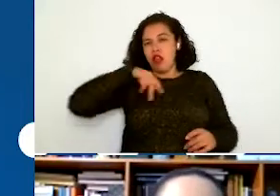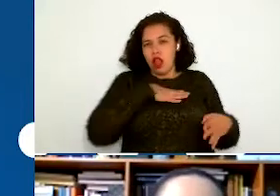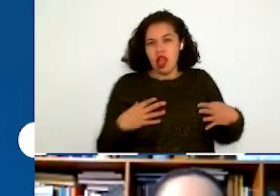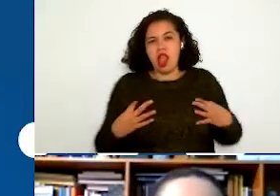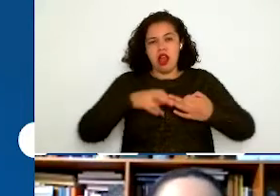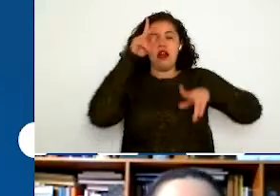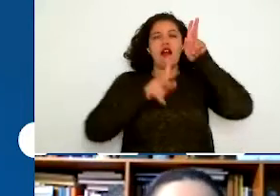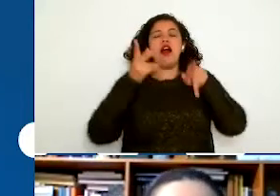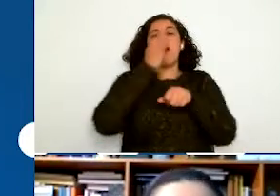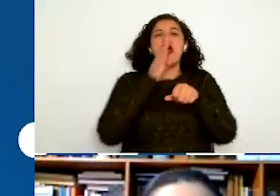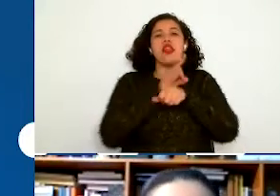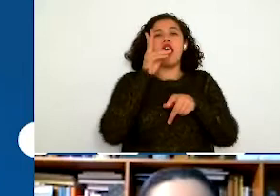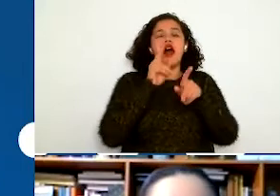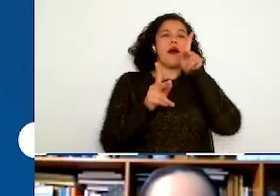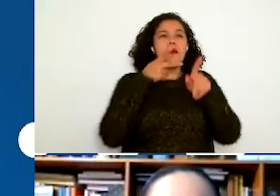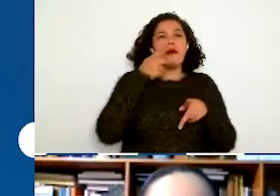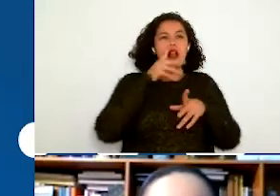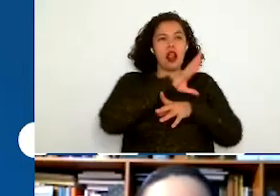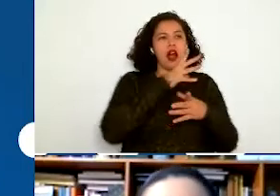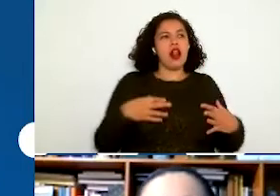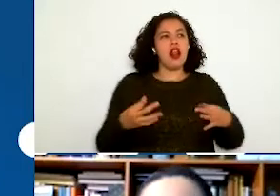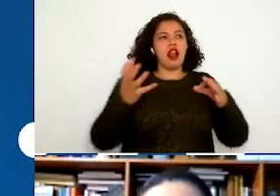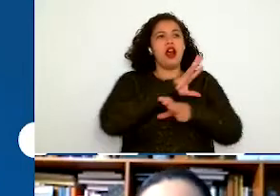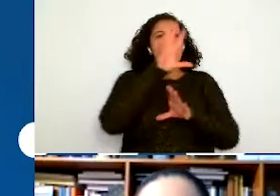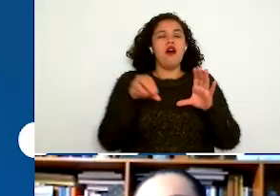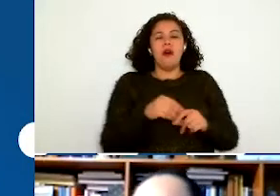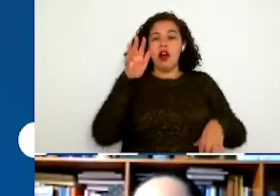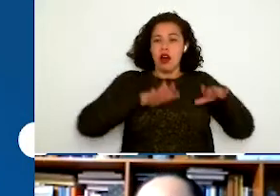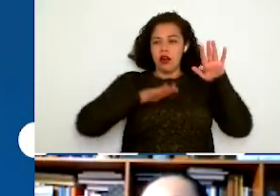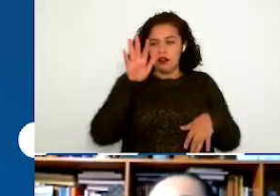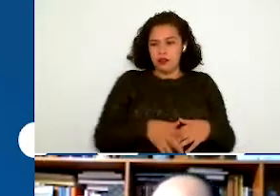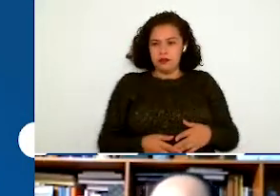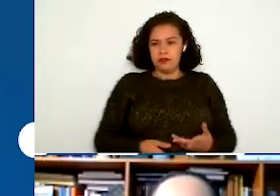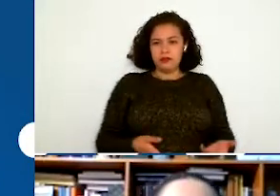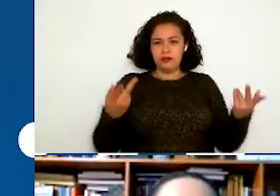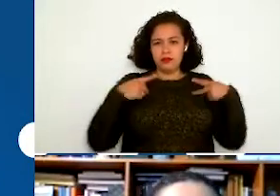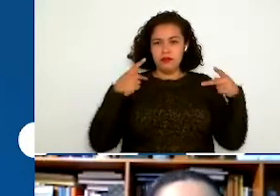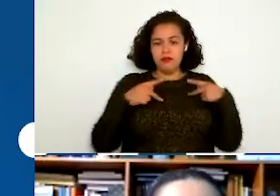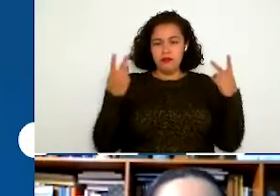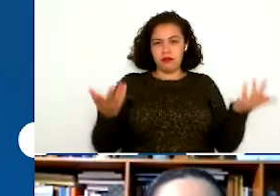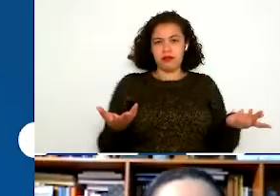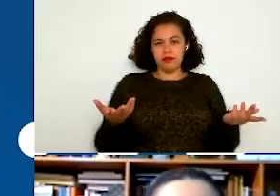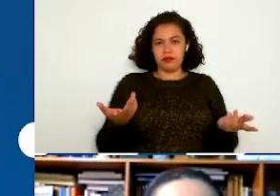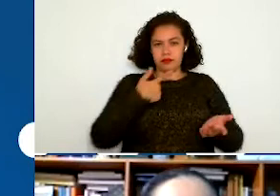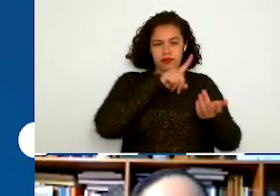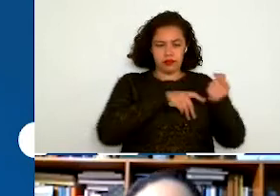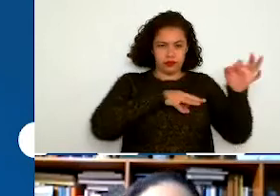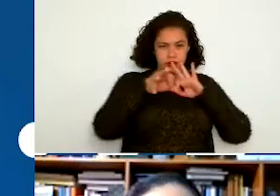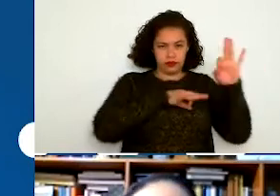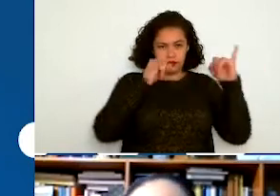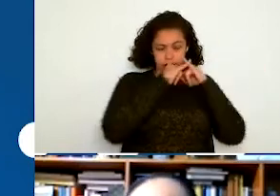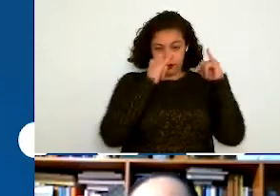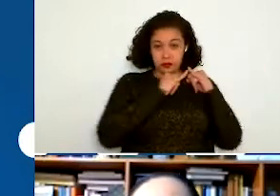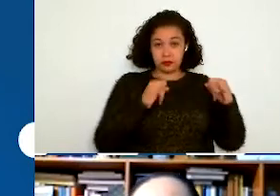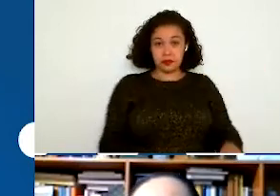ahorita, cuando hablemos de la calidad integrada, ¿no? En ocasiones, el mismo personal que atiende las instituciones no siempre